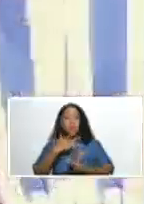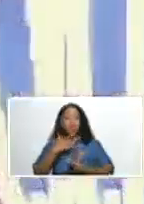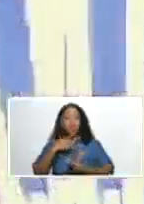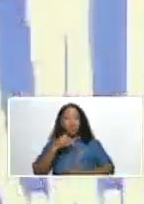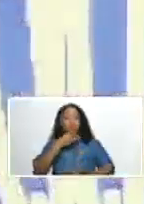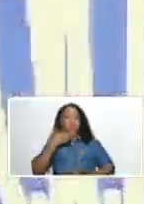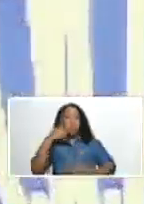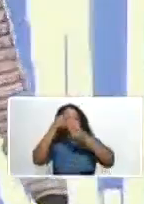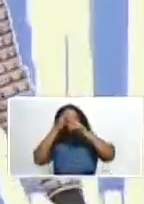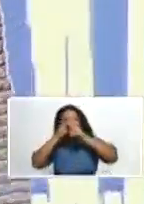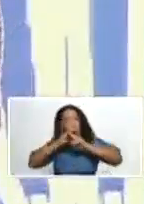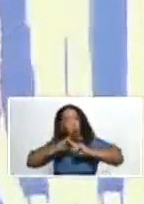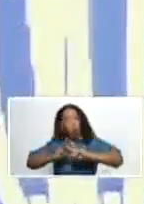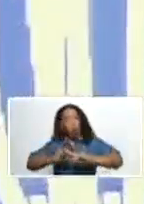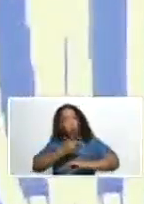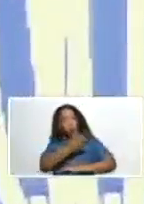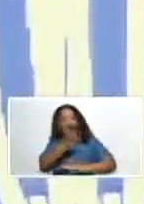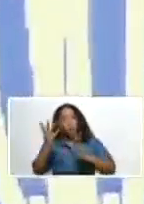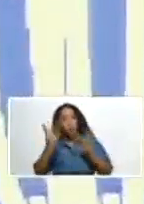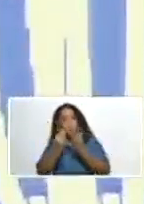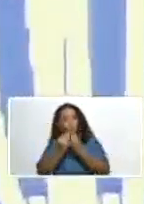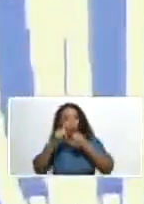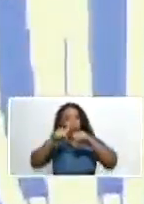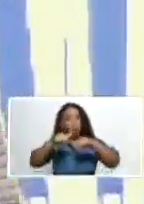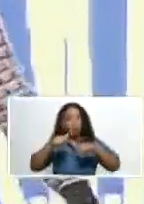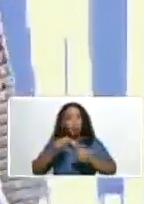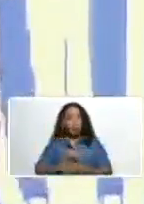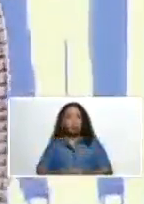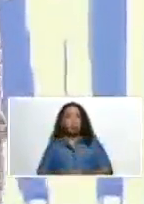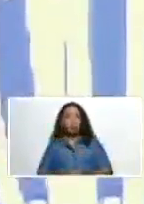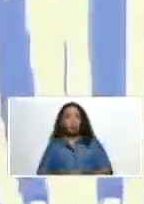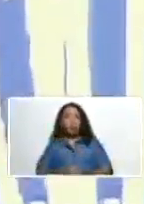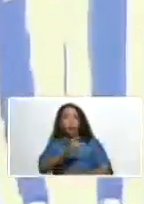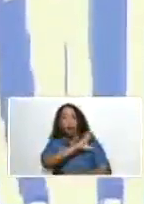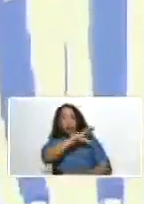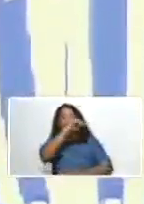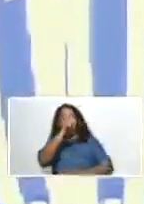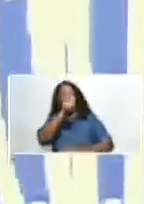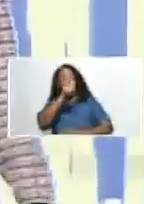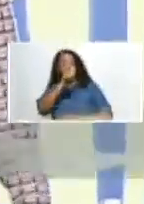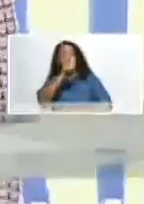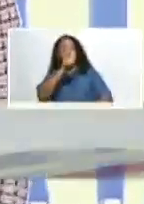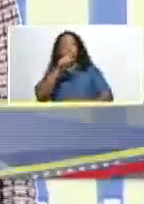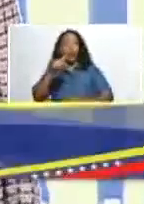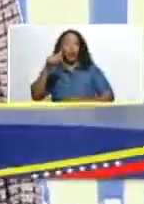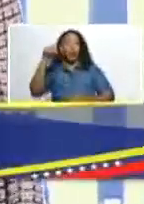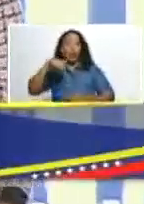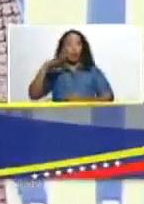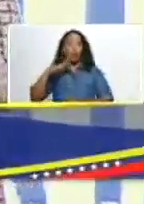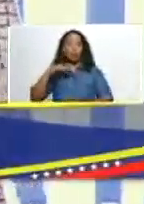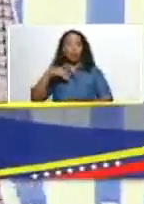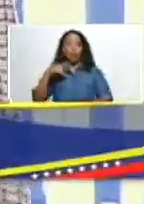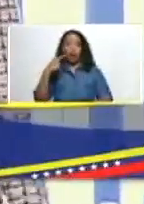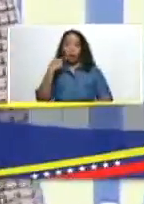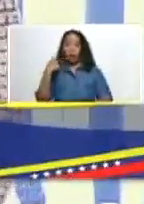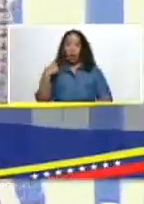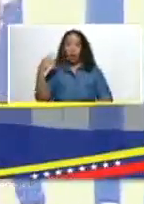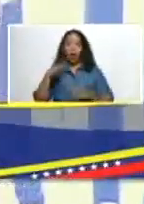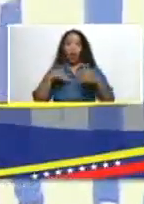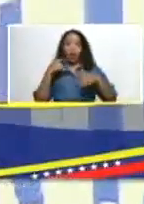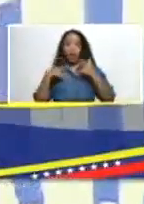que el director del 6CPC, el comisario general Douglas Rico, nos dijo de este